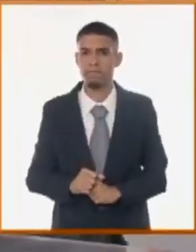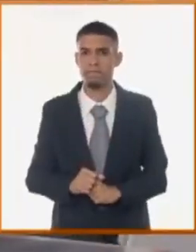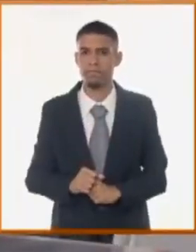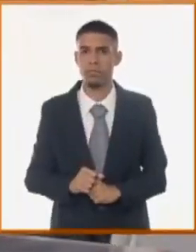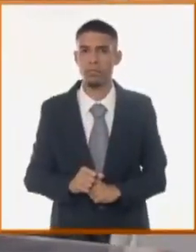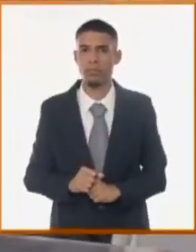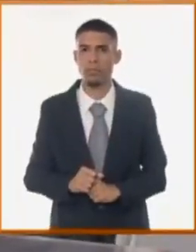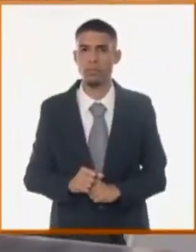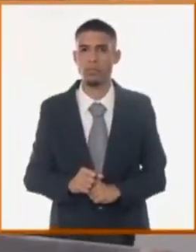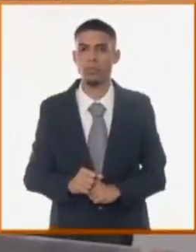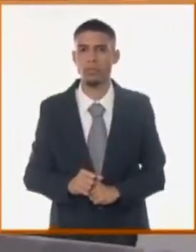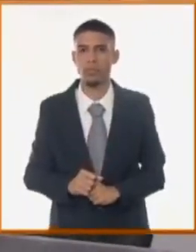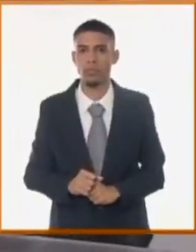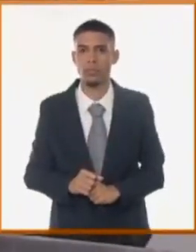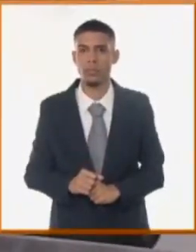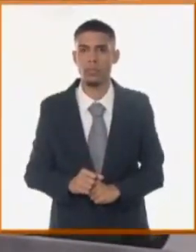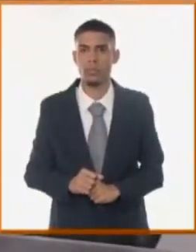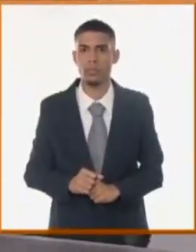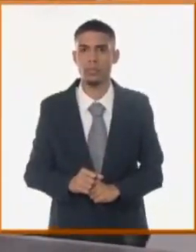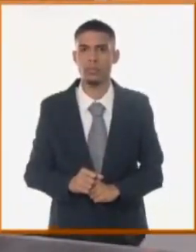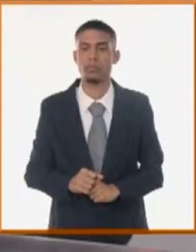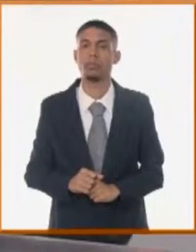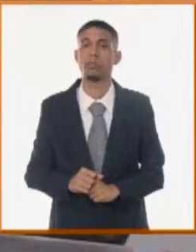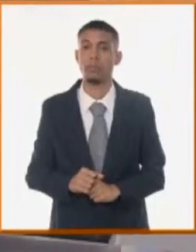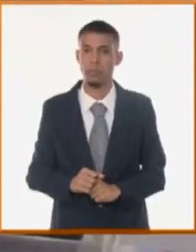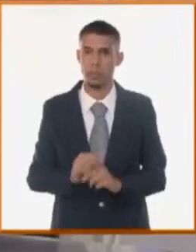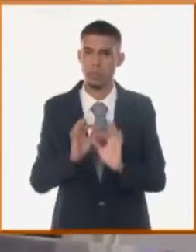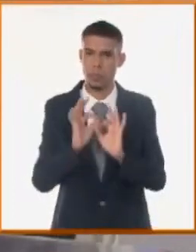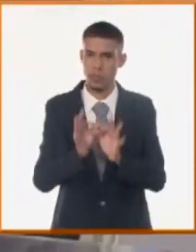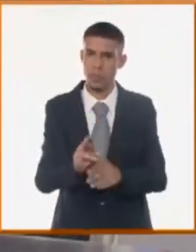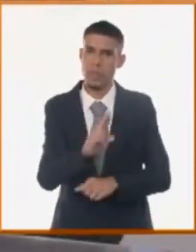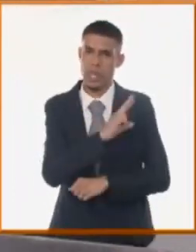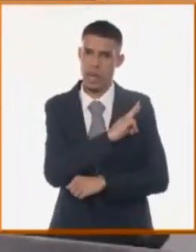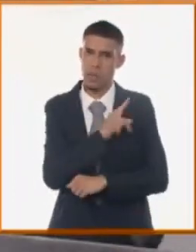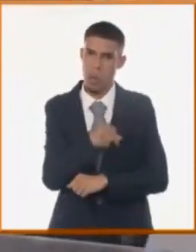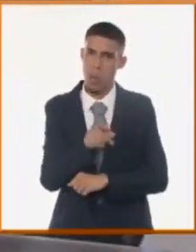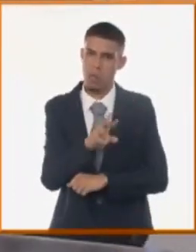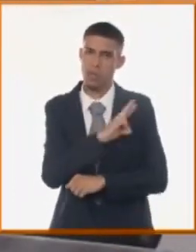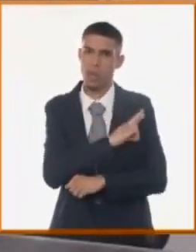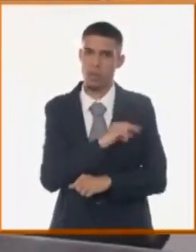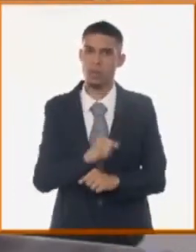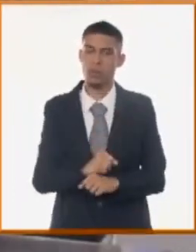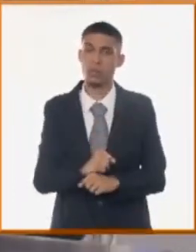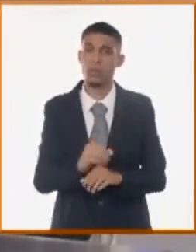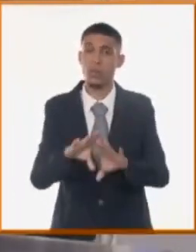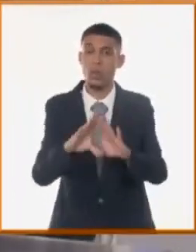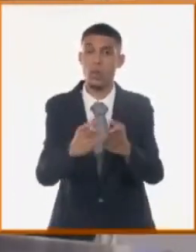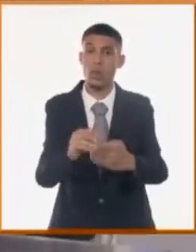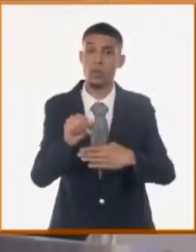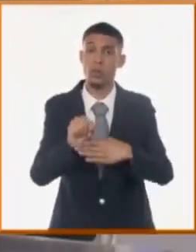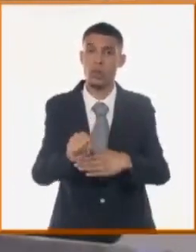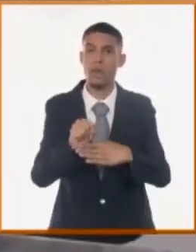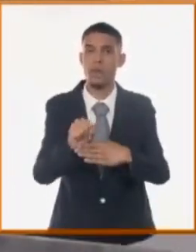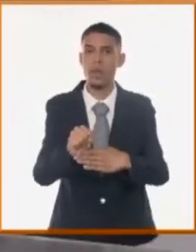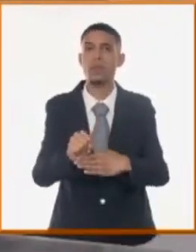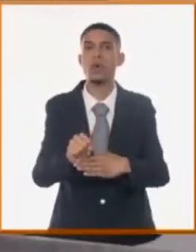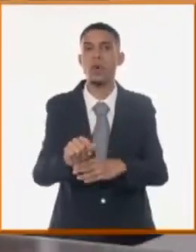optimiza, se trasladan en las bandas de frecuencia los servicios hacia canales más